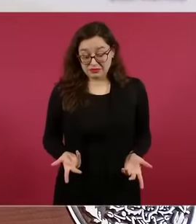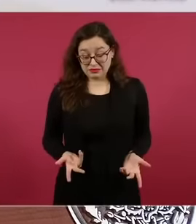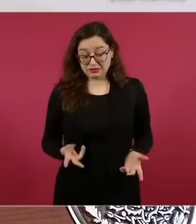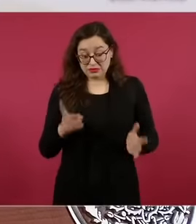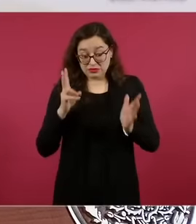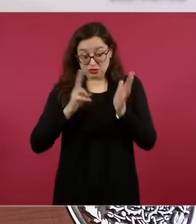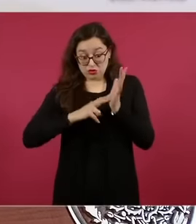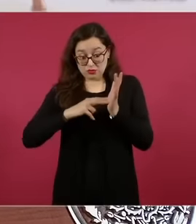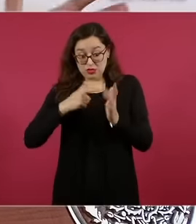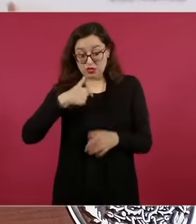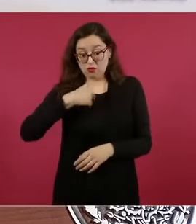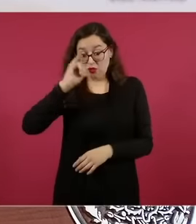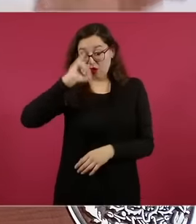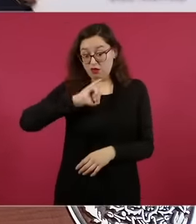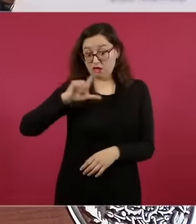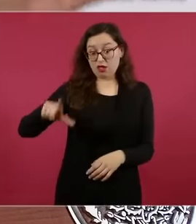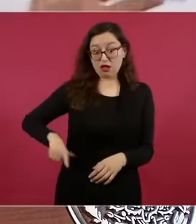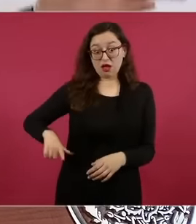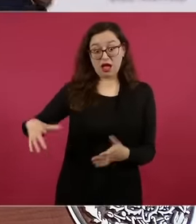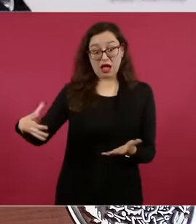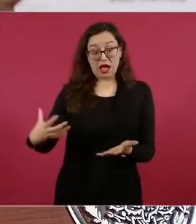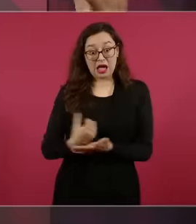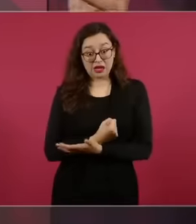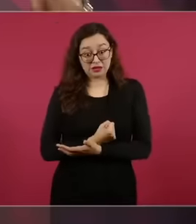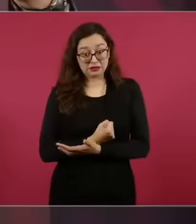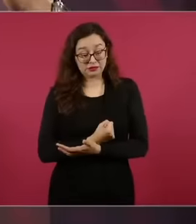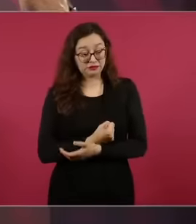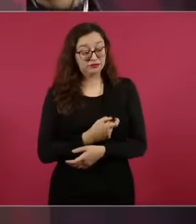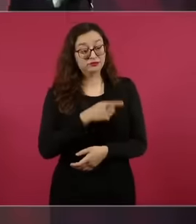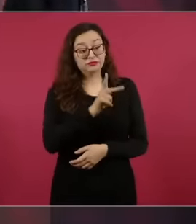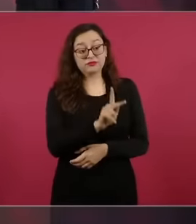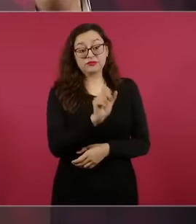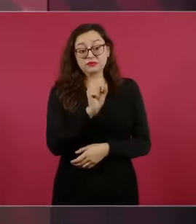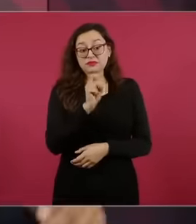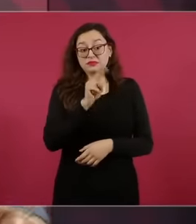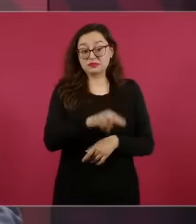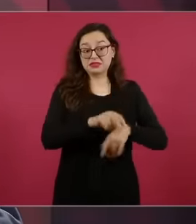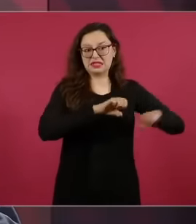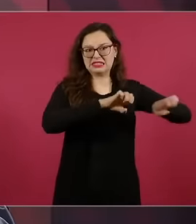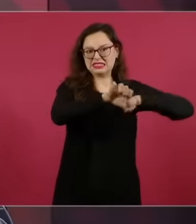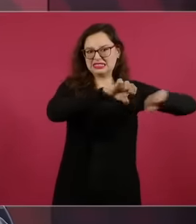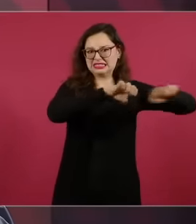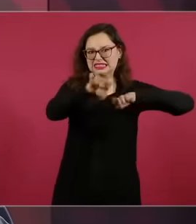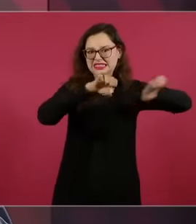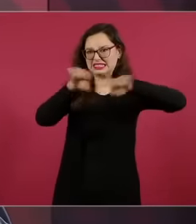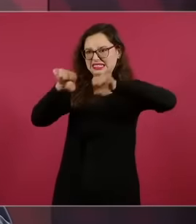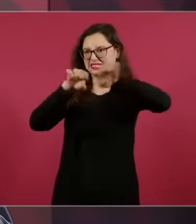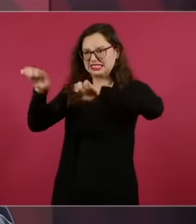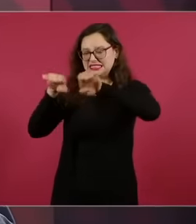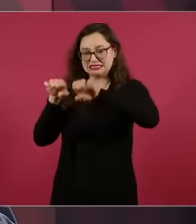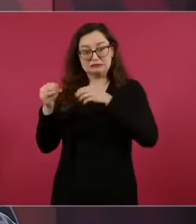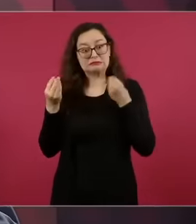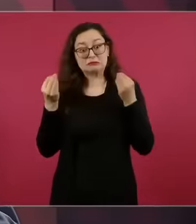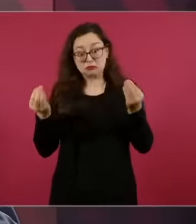ola panista? Porque engañaron a mucha gente de que iba a haber un cambio.